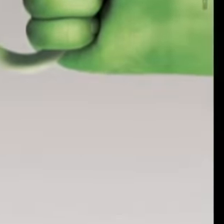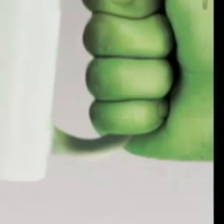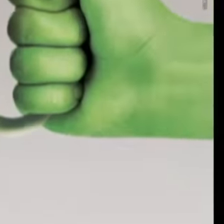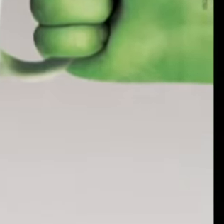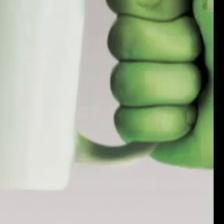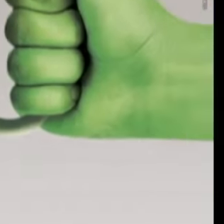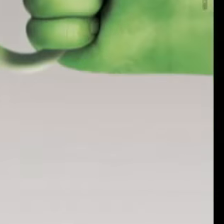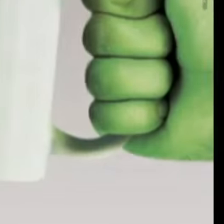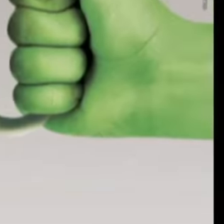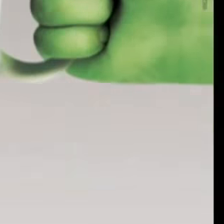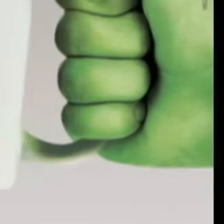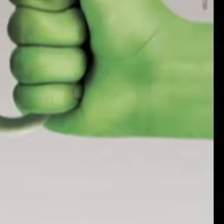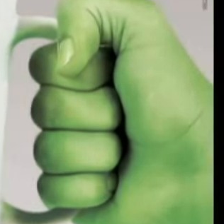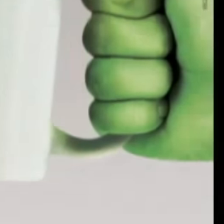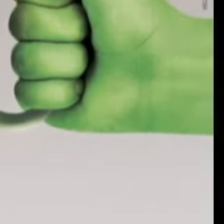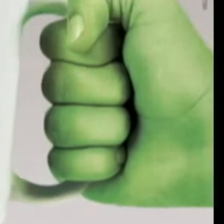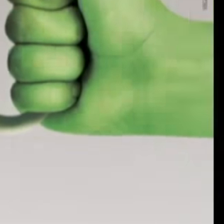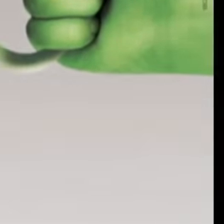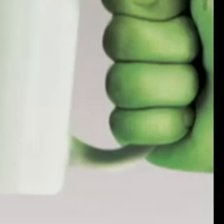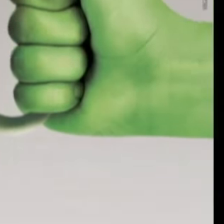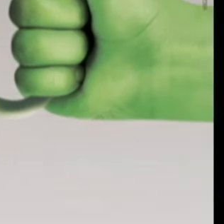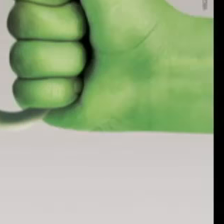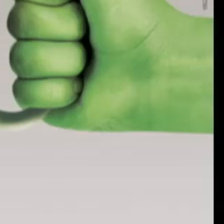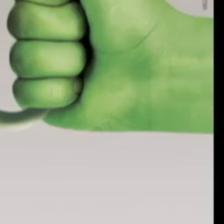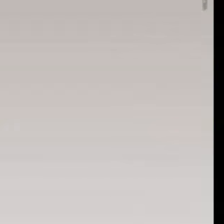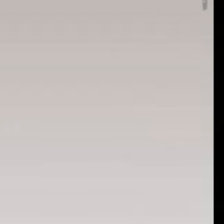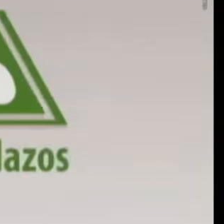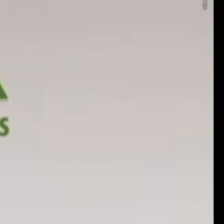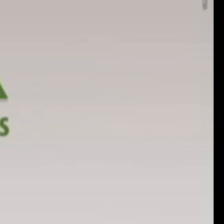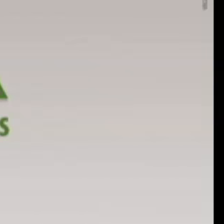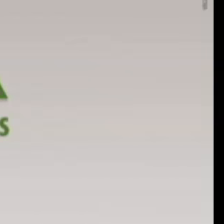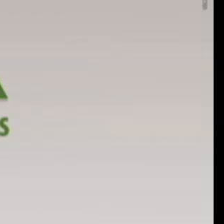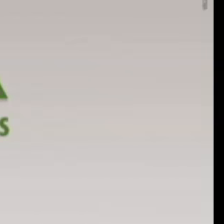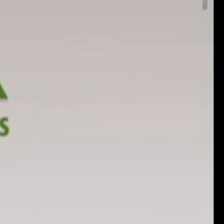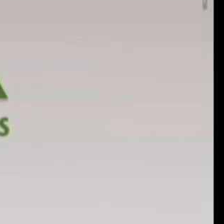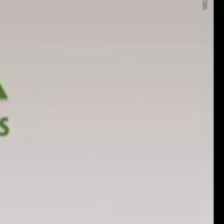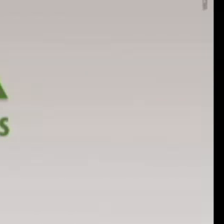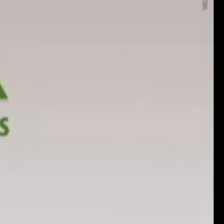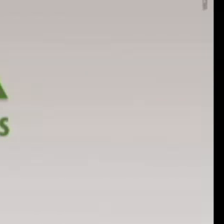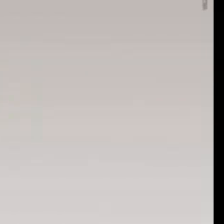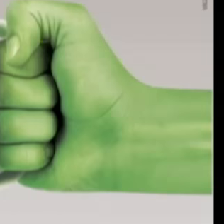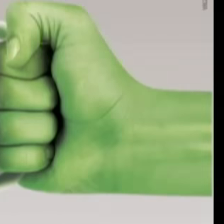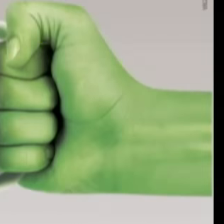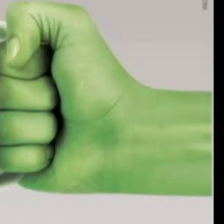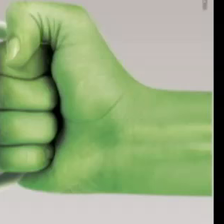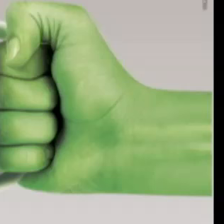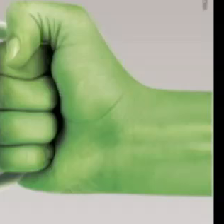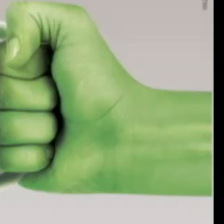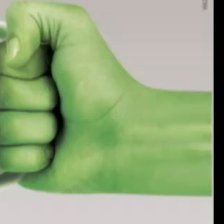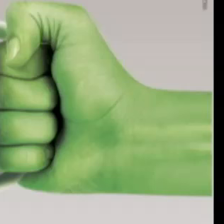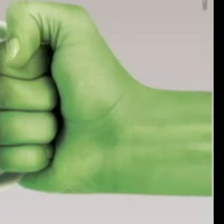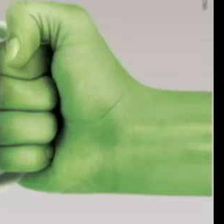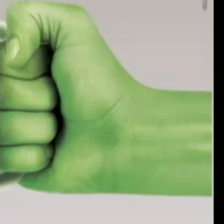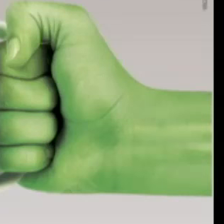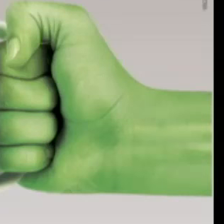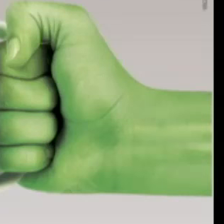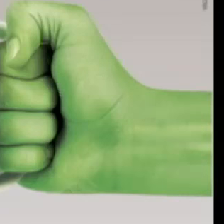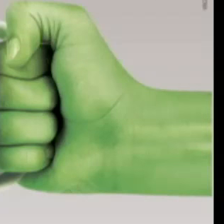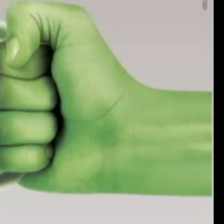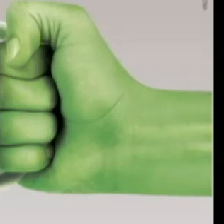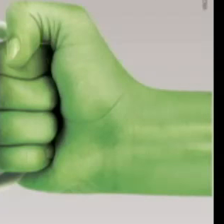¡Necesito ahorrar mi dinero con buenas tasas! Abra ya su CDT en Financiera como Ultrasan y sorpréndase con tasas hasta